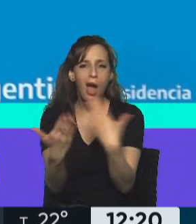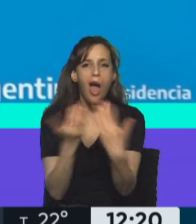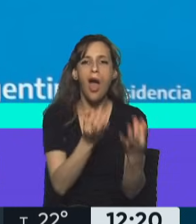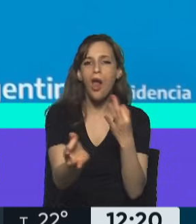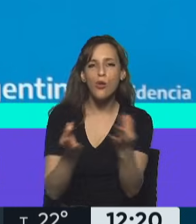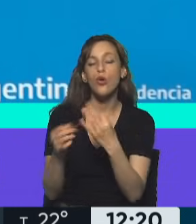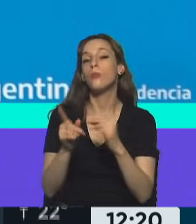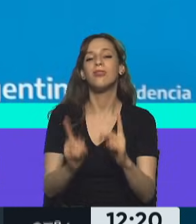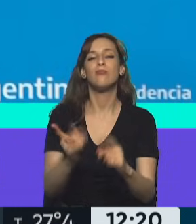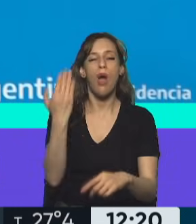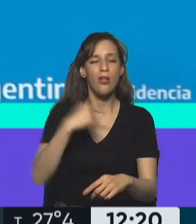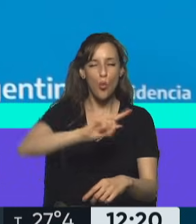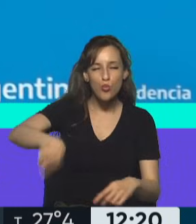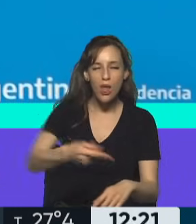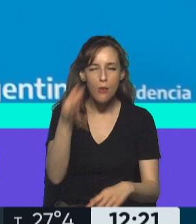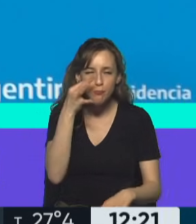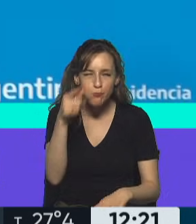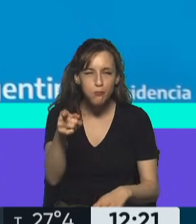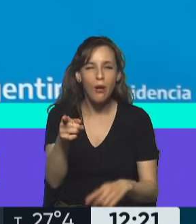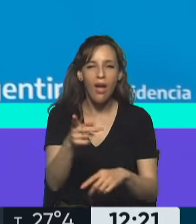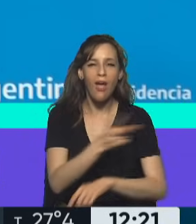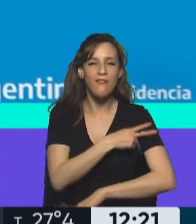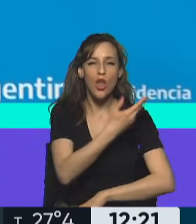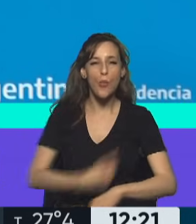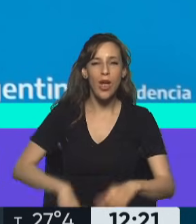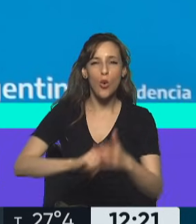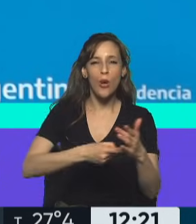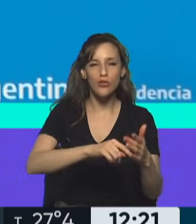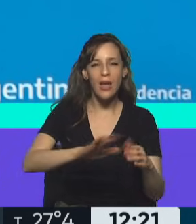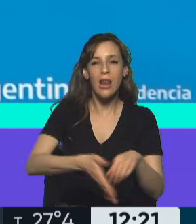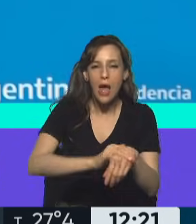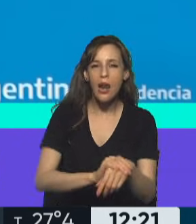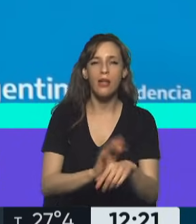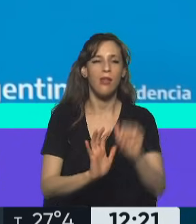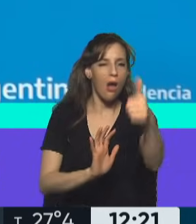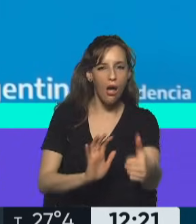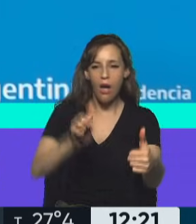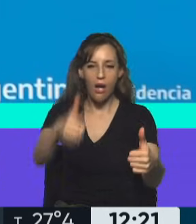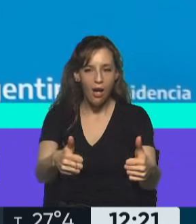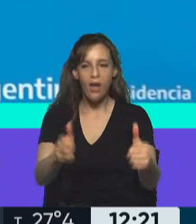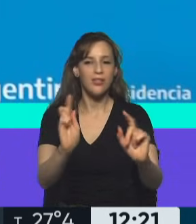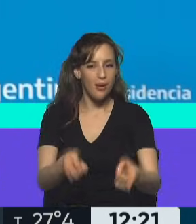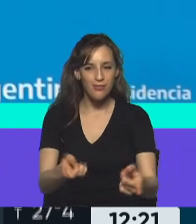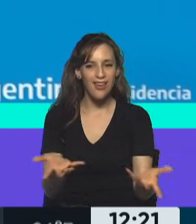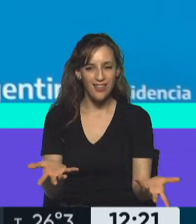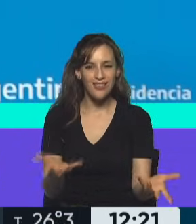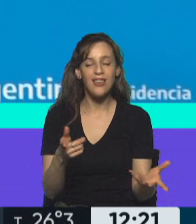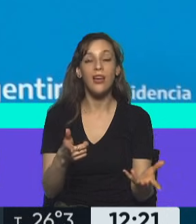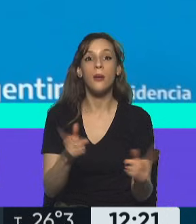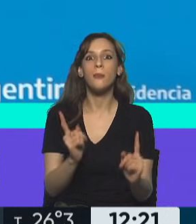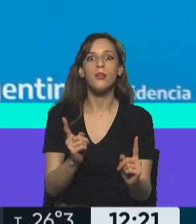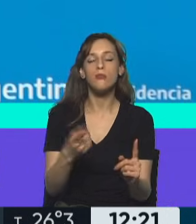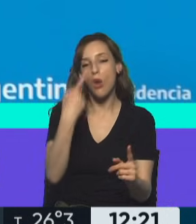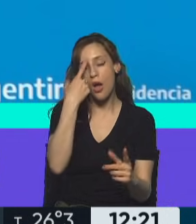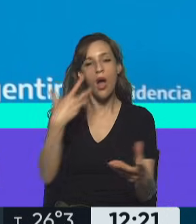prensa donde participaba también el jefe de gobierno de la Ciudad de Buenos Aires, Horacio Rodríguez Larreta, y entendemos que ese acuerdo